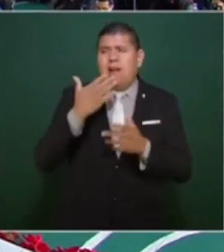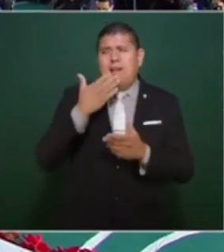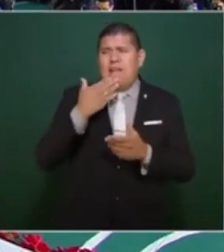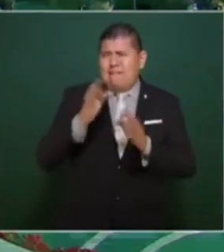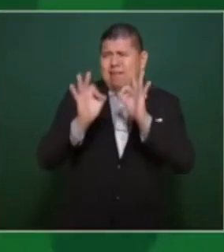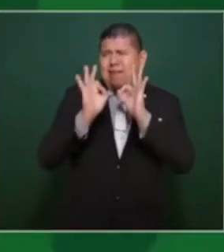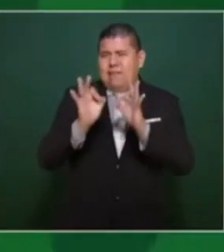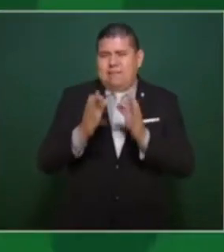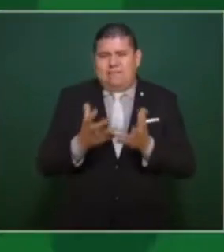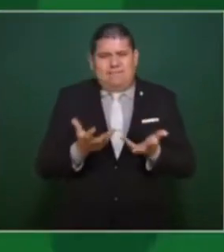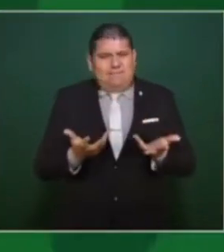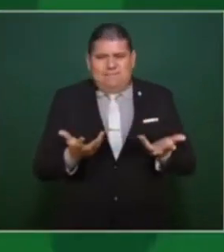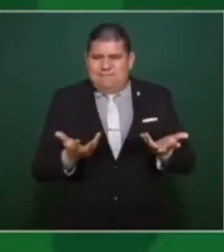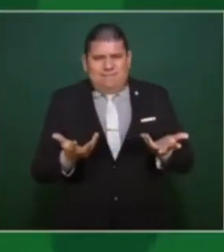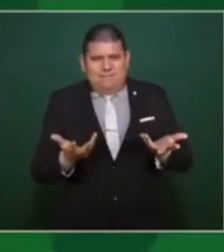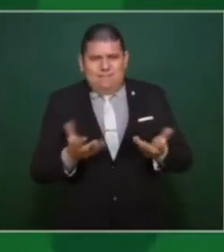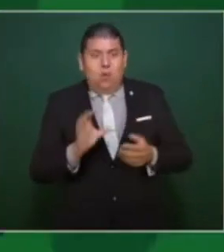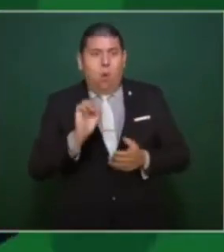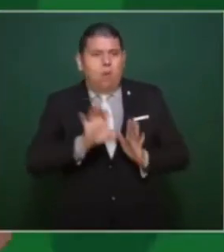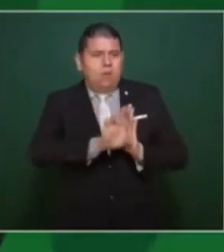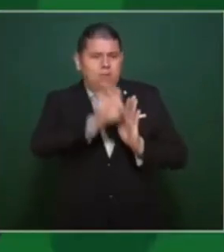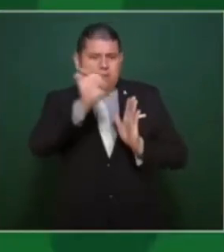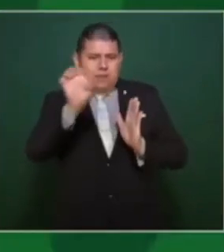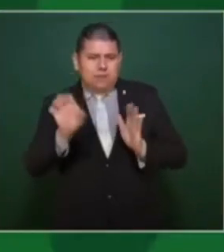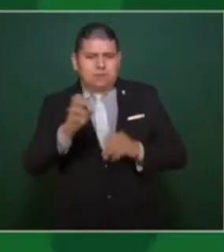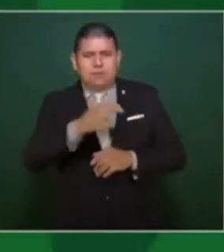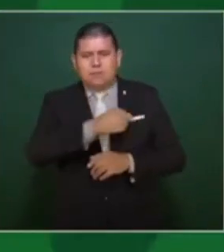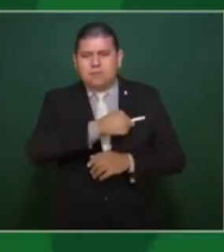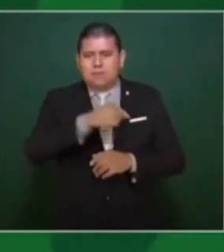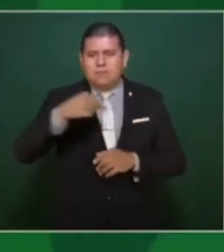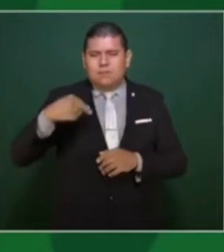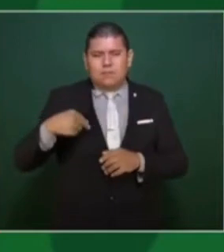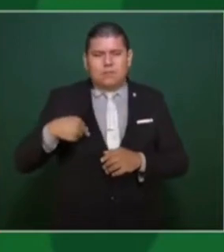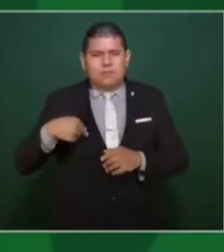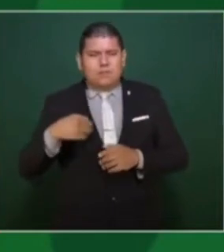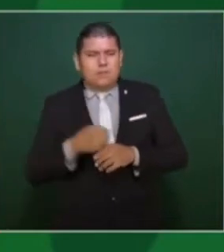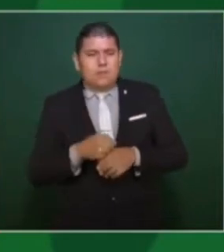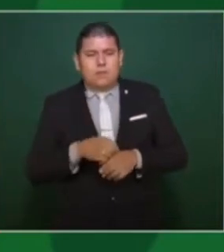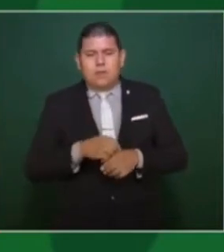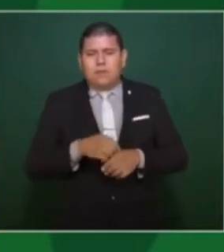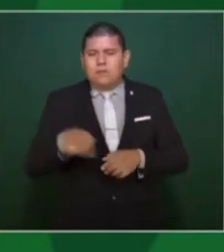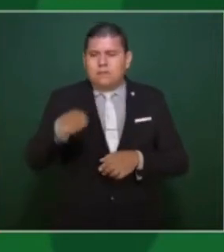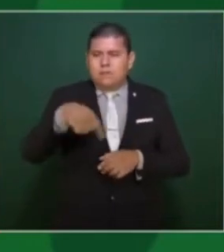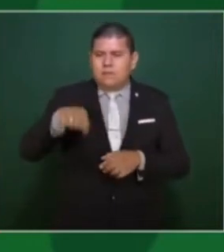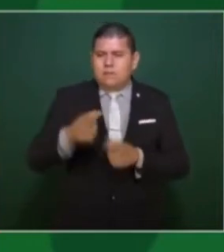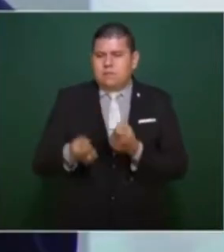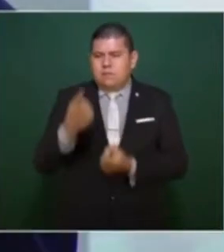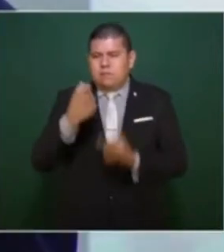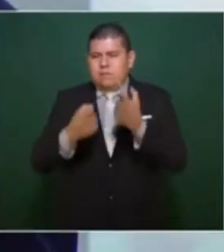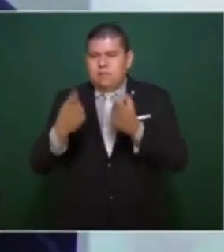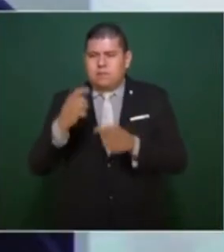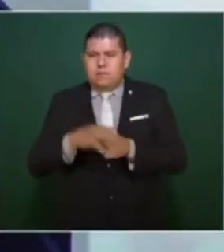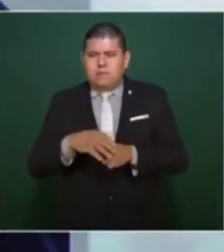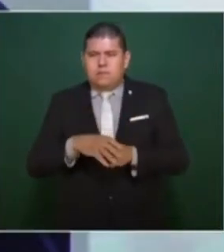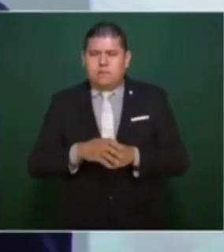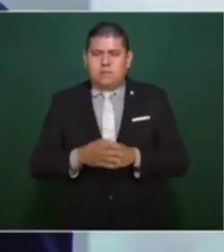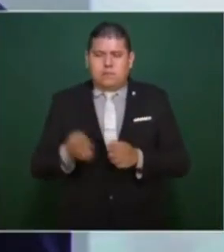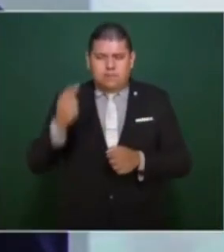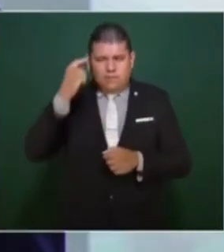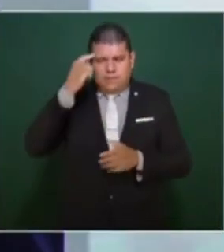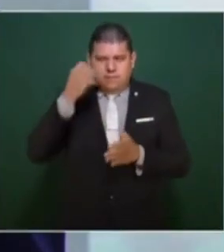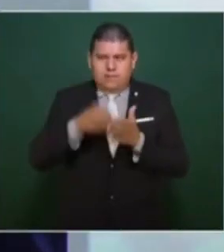Pensaron que íbamos a seguir también entregando dinero a los caciques de la